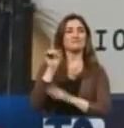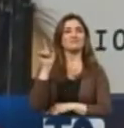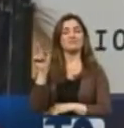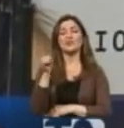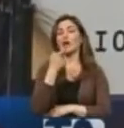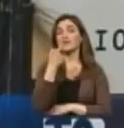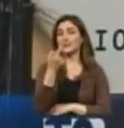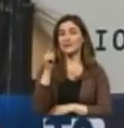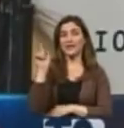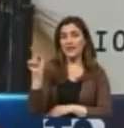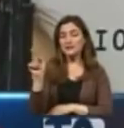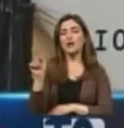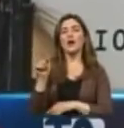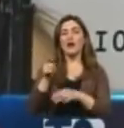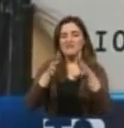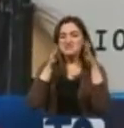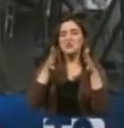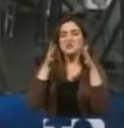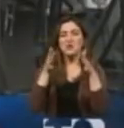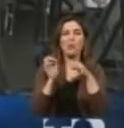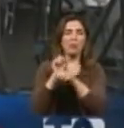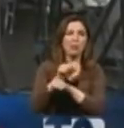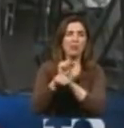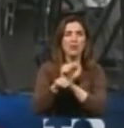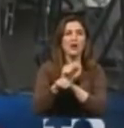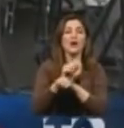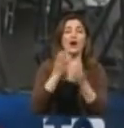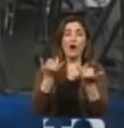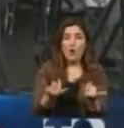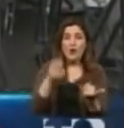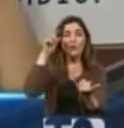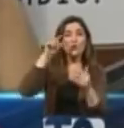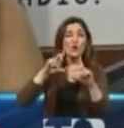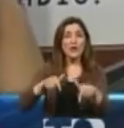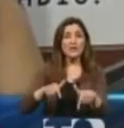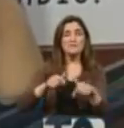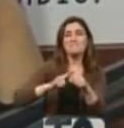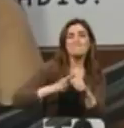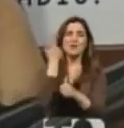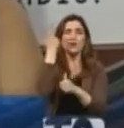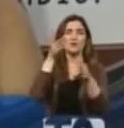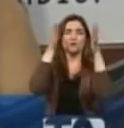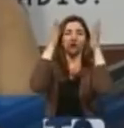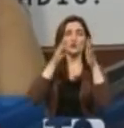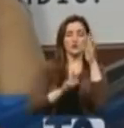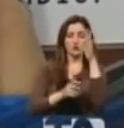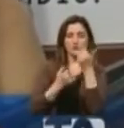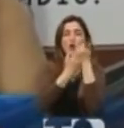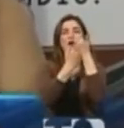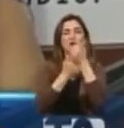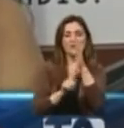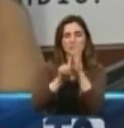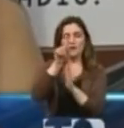Alejandra Vicuña, quien sostuvo que la atención social en esa zona es prioridad para el gobierno. Impulsando efectivamente un desarrollo